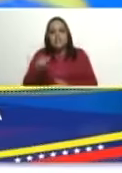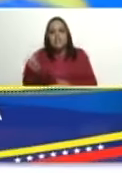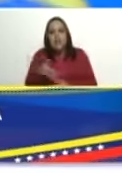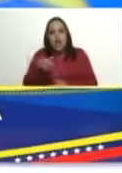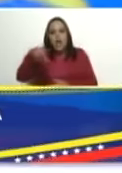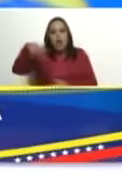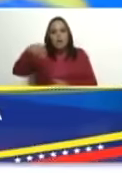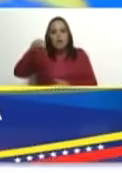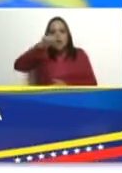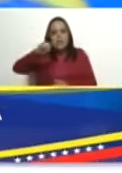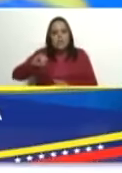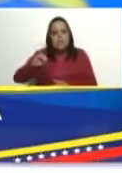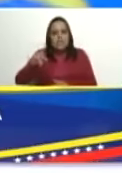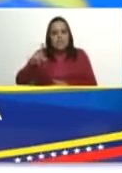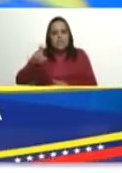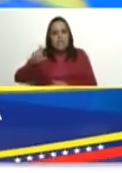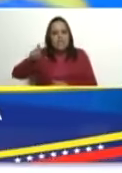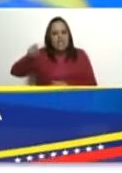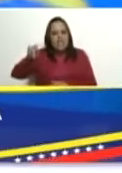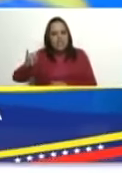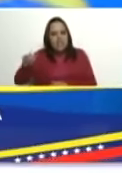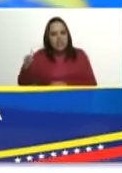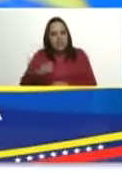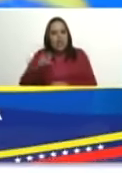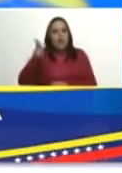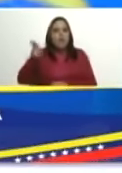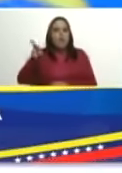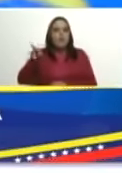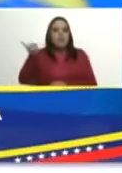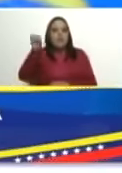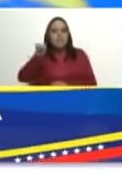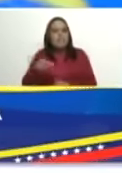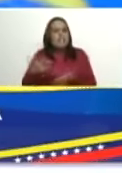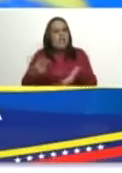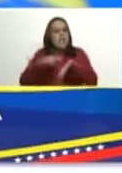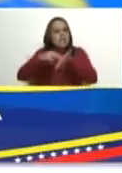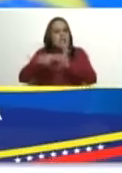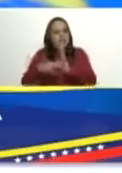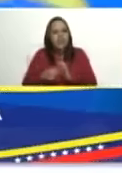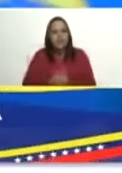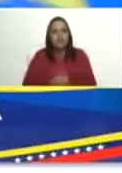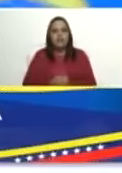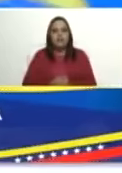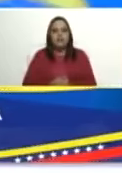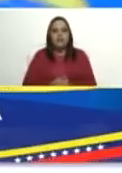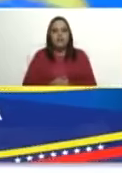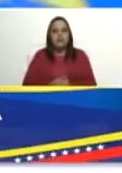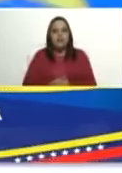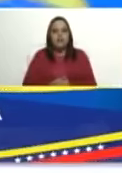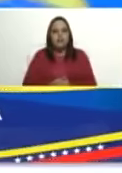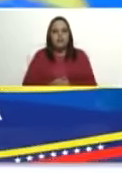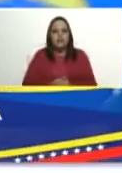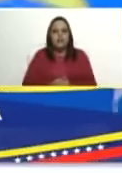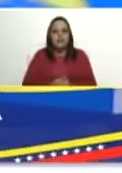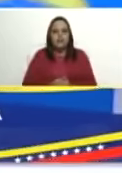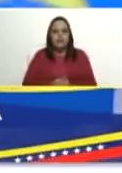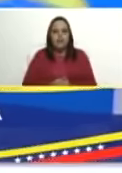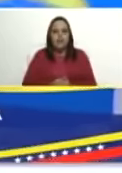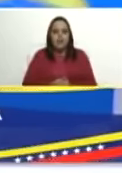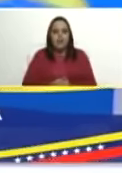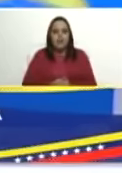bolivariano, frente al utis possidetis de facto, de lo que podremos hablar seguramente en